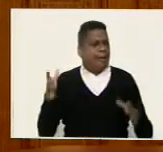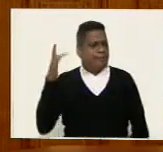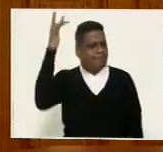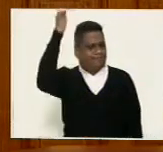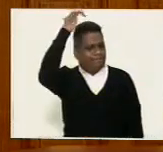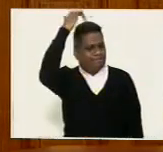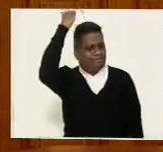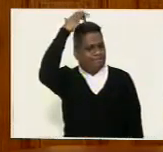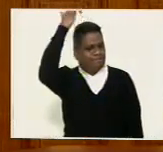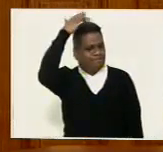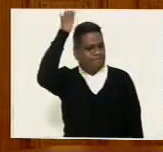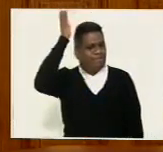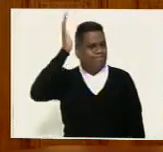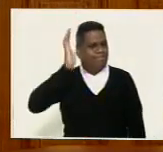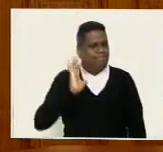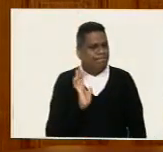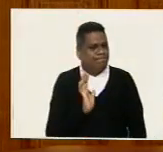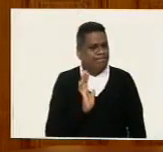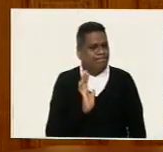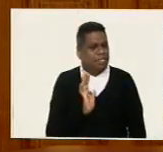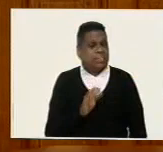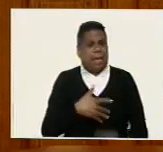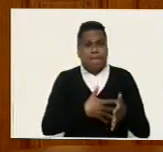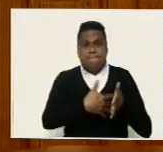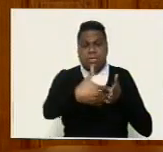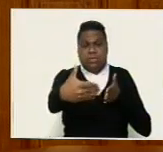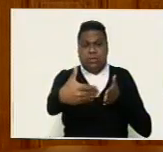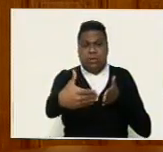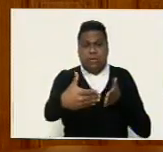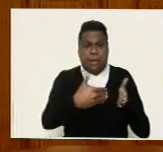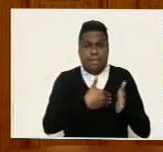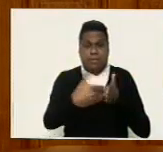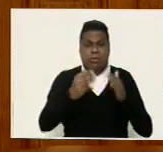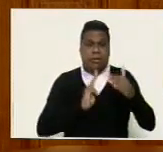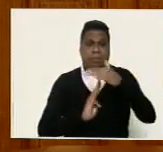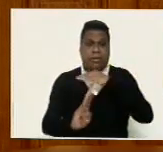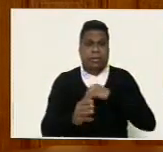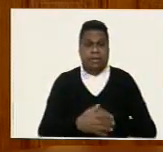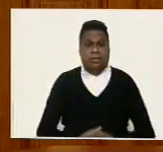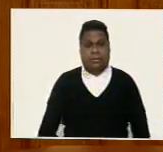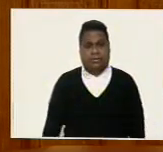cientos, miles y ya millones de inmigrantes que ellos mismos